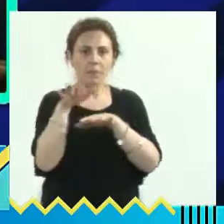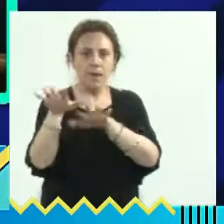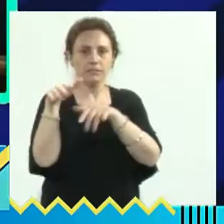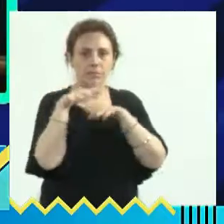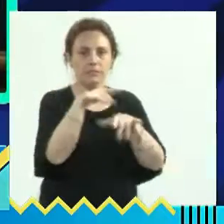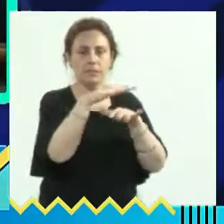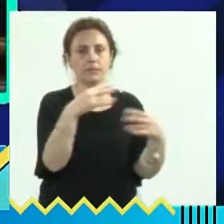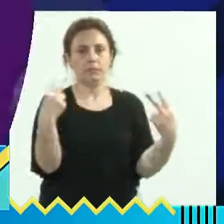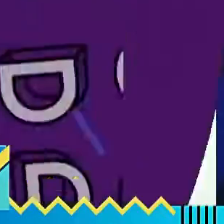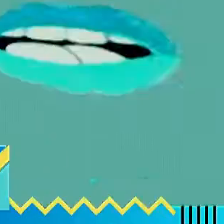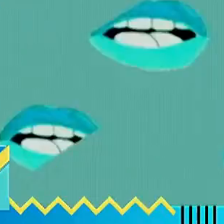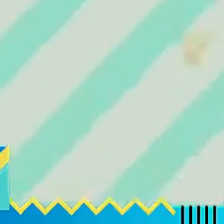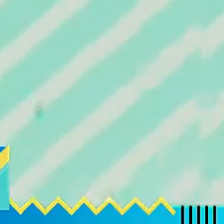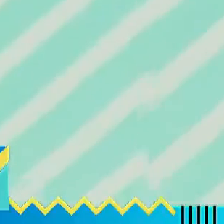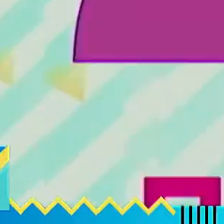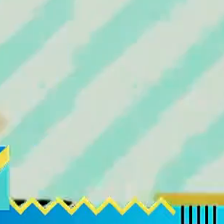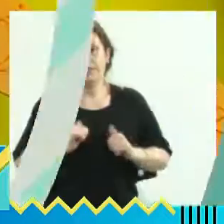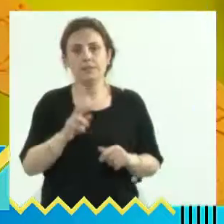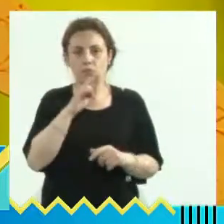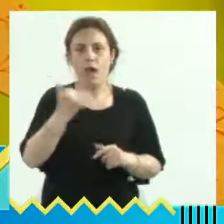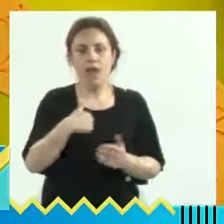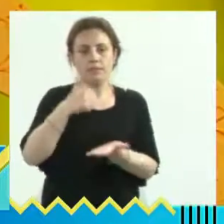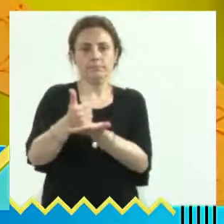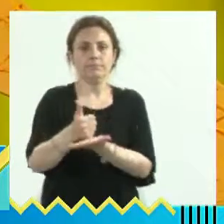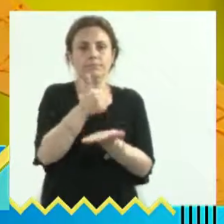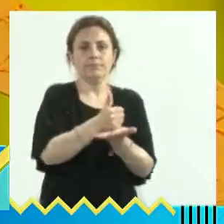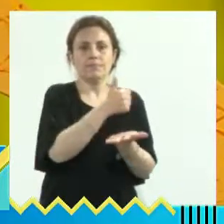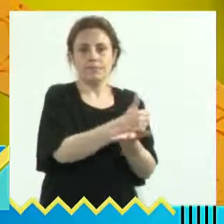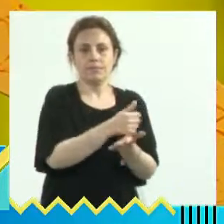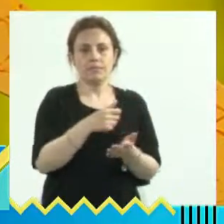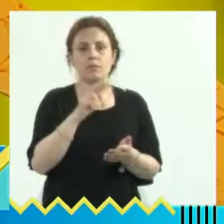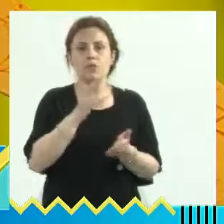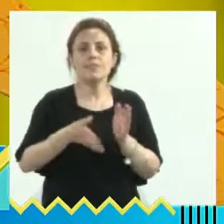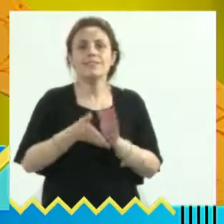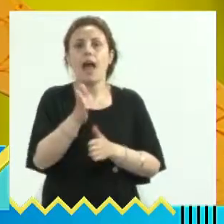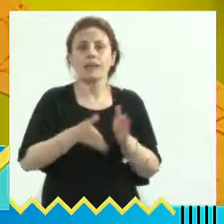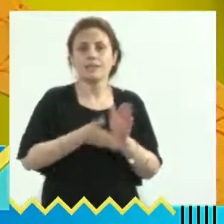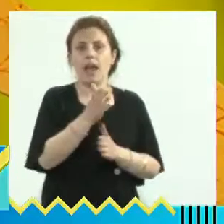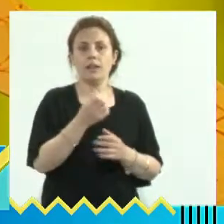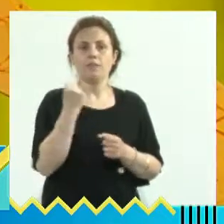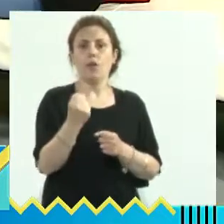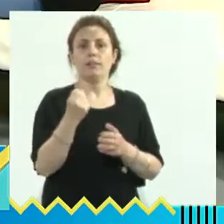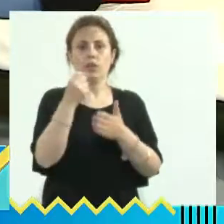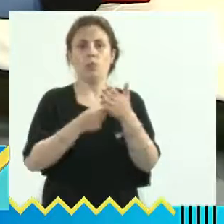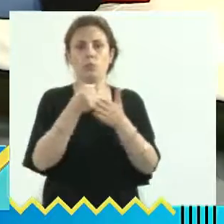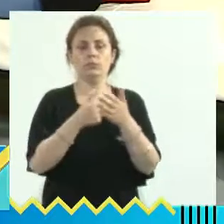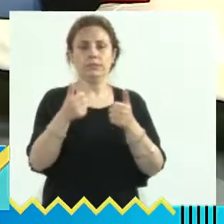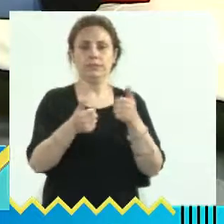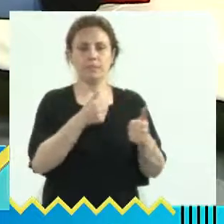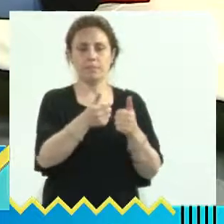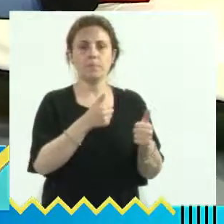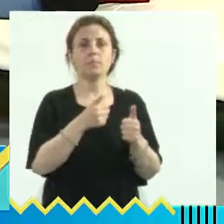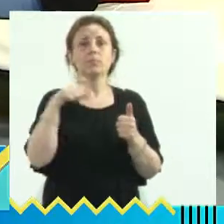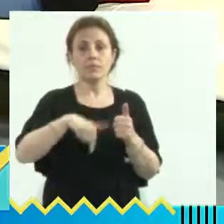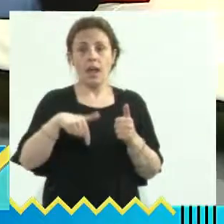bueno, ahora, por ejemplo, las mujeres brasileras, como han salido a expresarse frente a este candidato que aparte